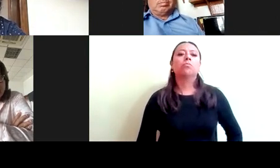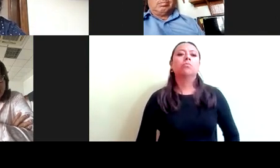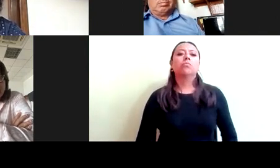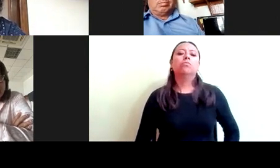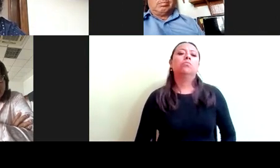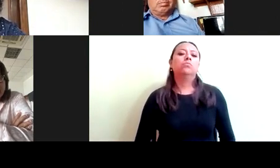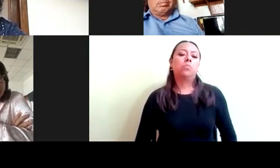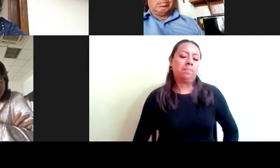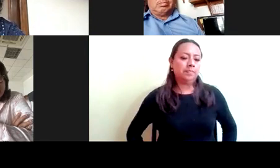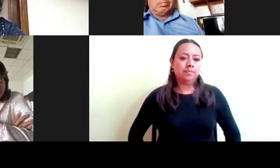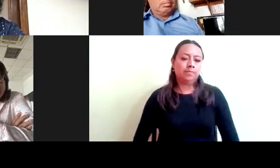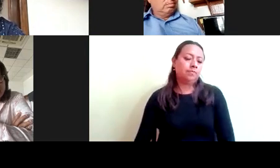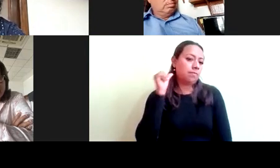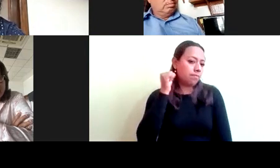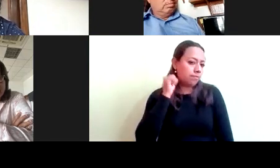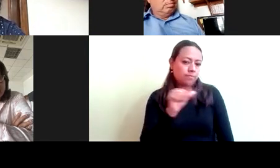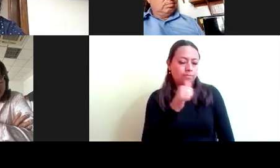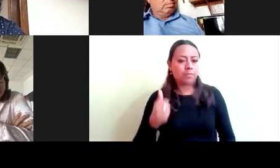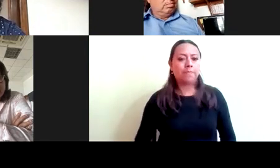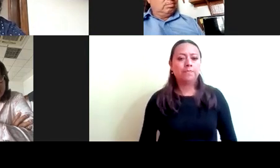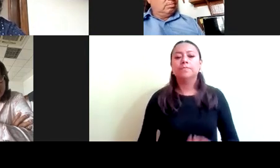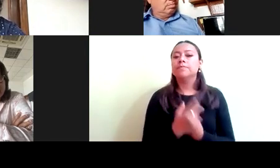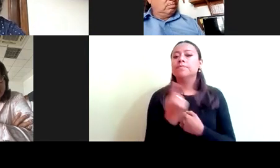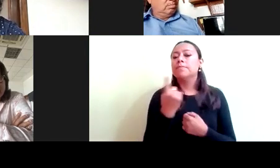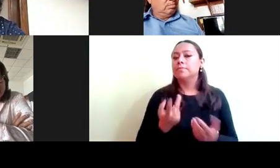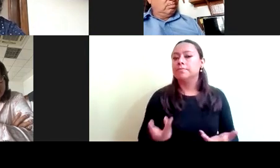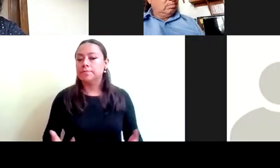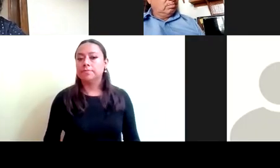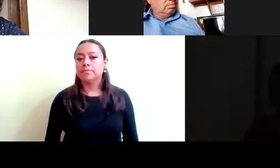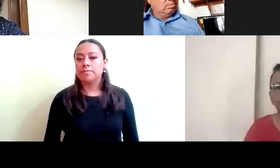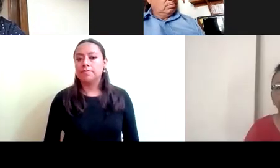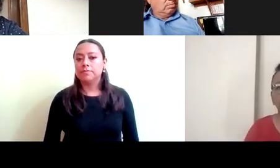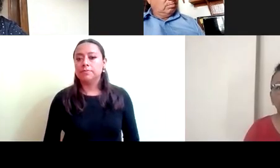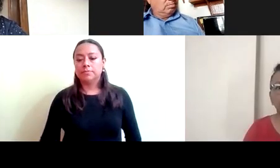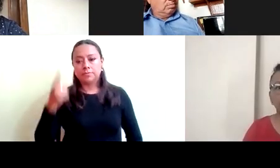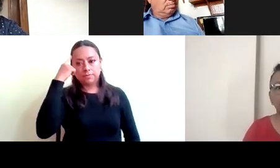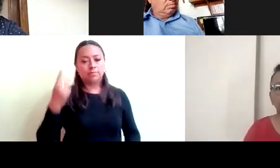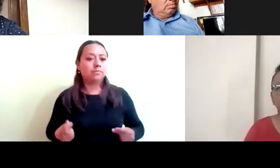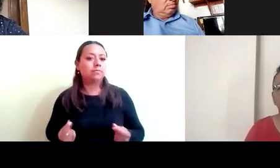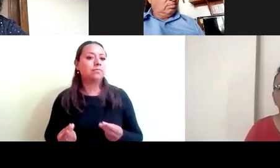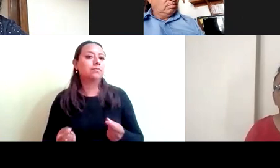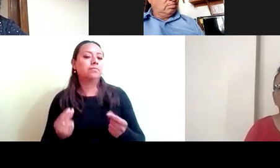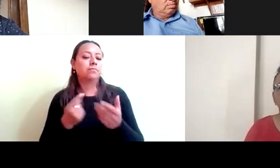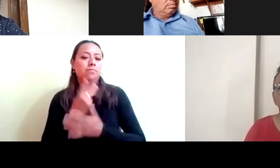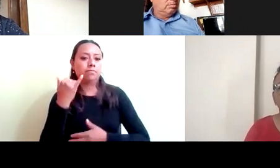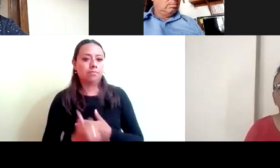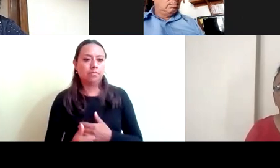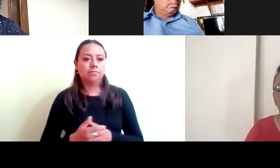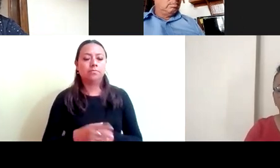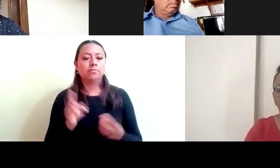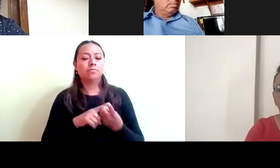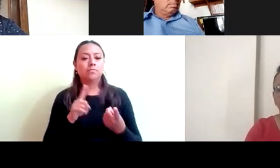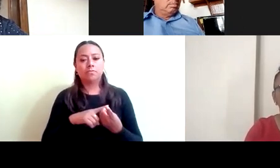¿Por qué el Instituto Electoral tomó criterios de símbolos en unas y en otras demarcaciones para acelerar mucho los proyectos donde gobierna Morena y no